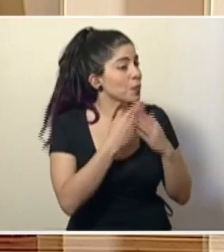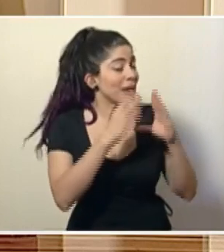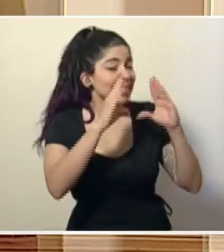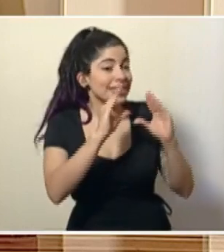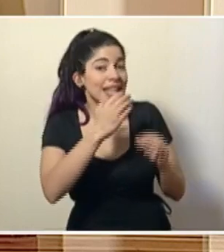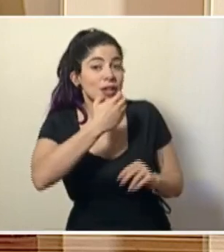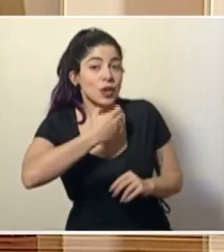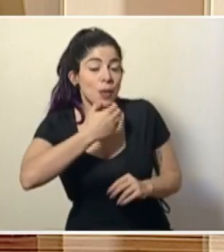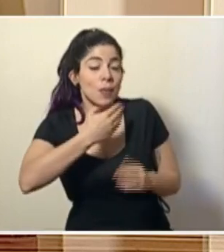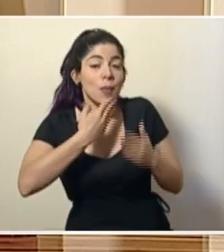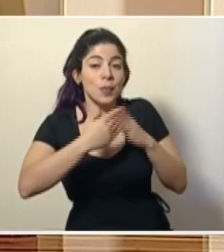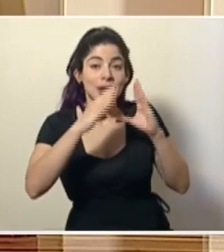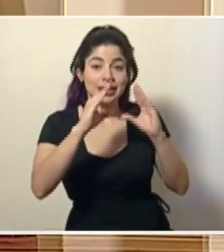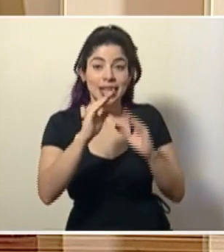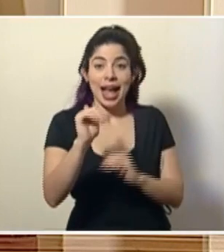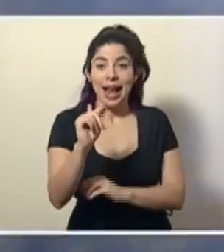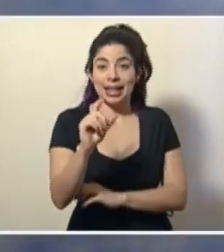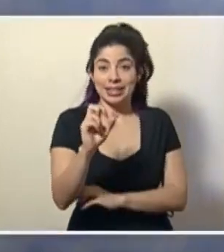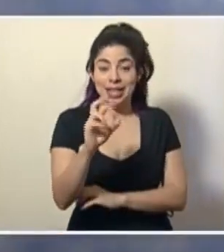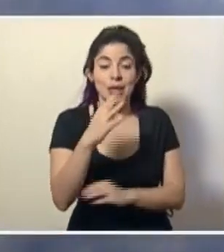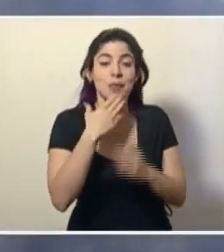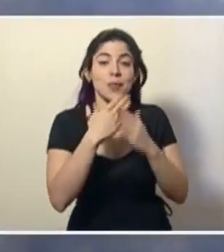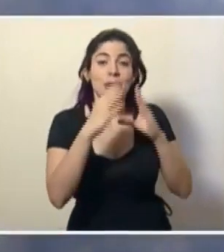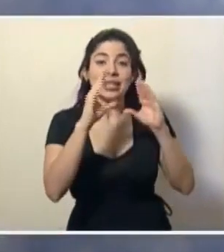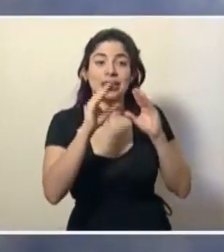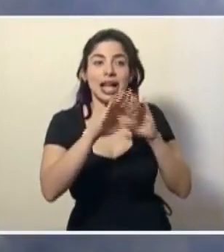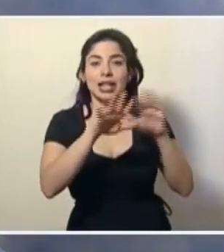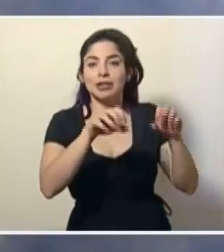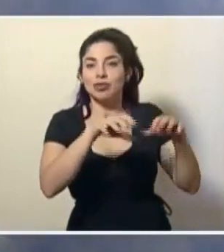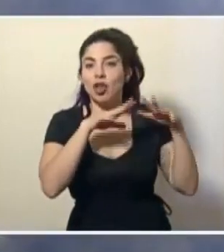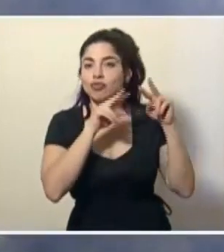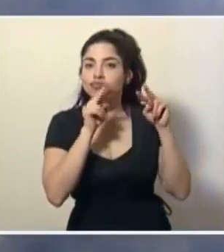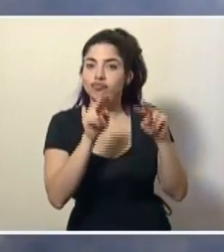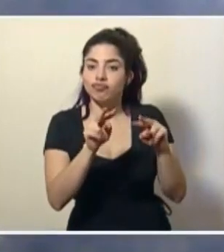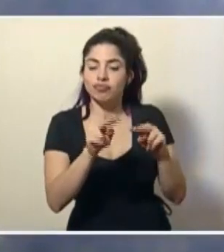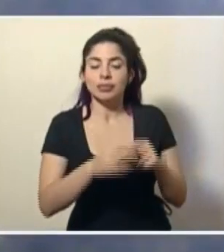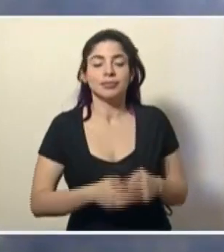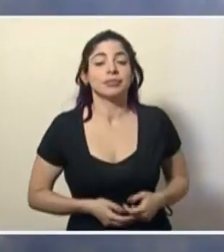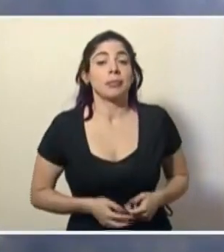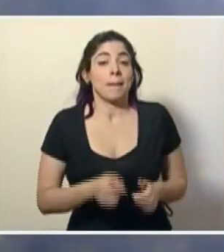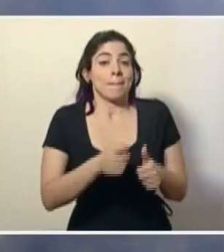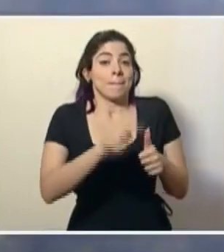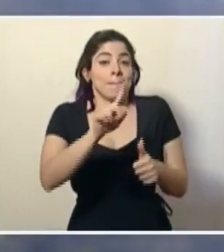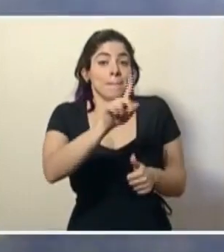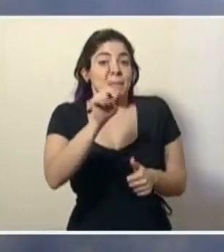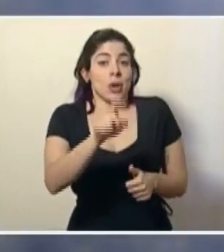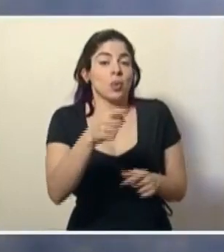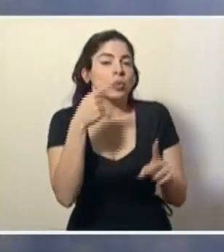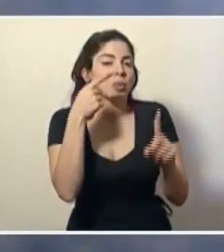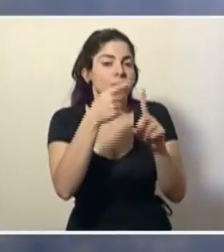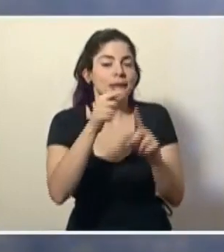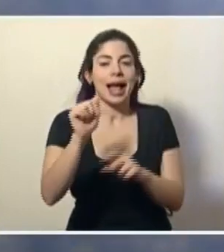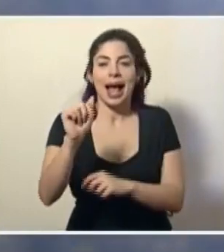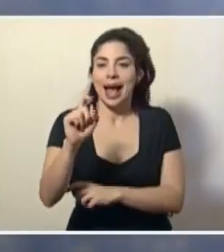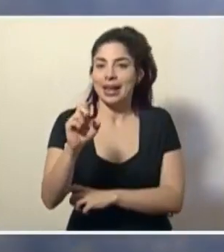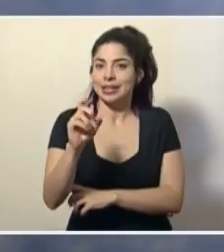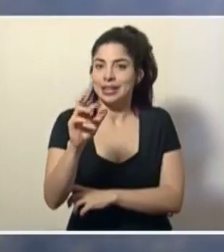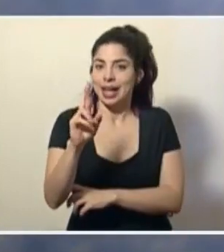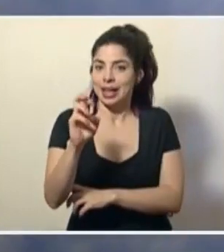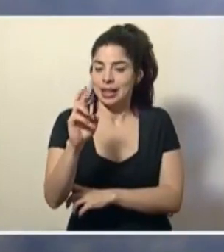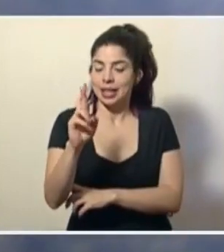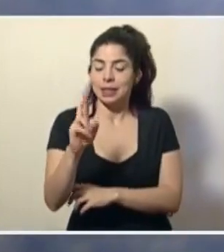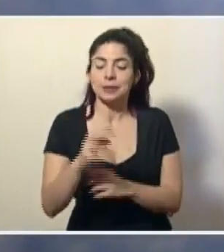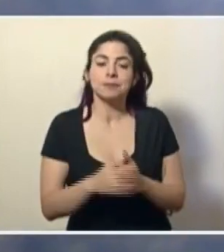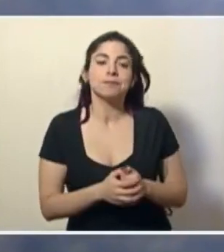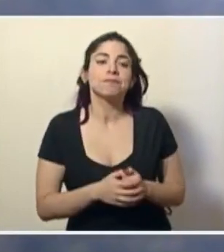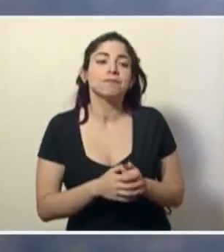buenas tardes, don Román. Muy buenas tardes, don Alexander. Buenas tardes a la audiencia. Mi primera consulta para don Alexander.